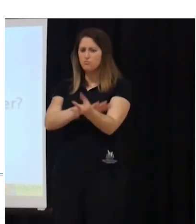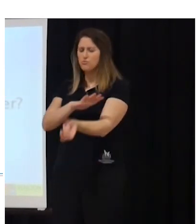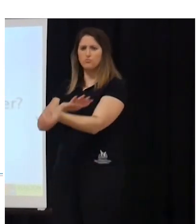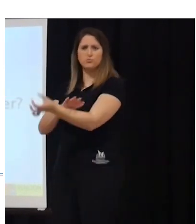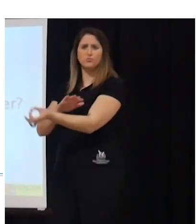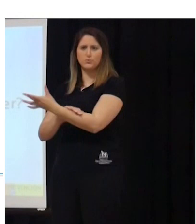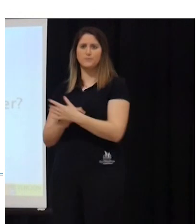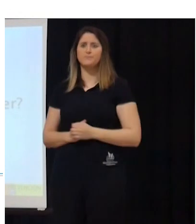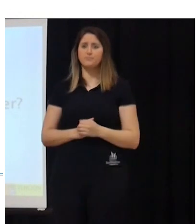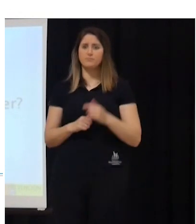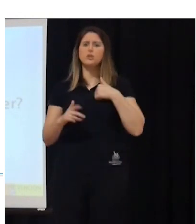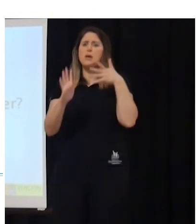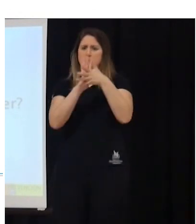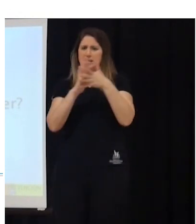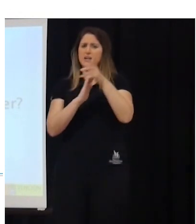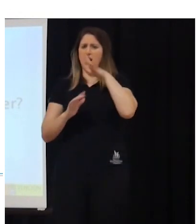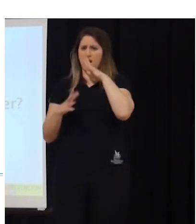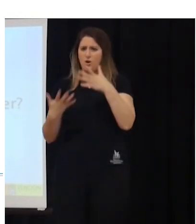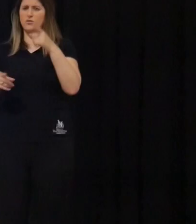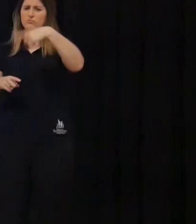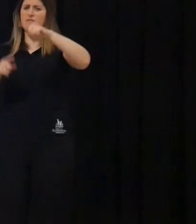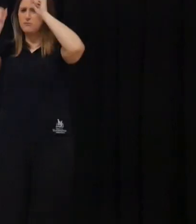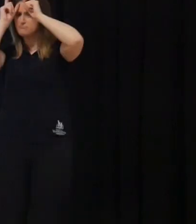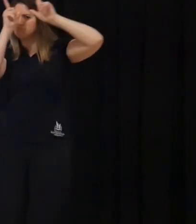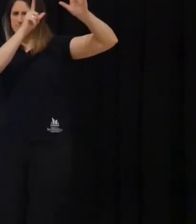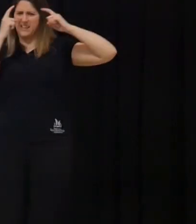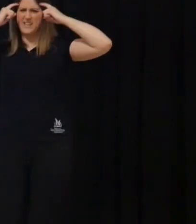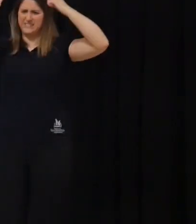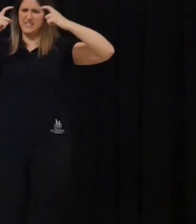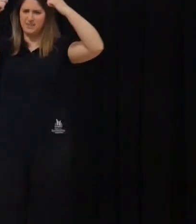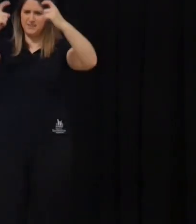explicarles lo que es. Háganme un trozo de imaginación.